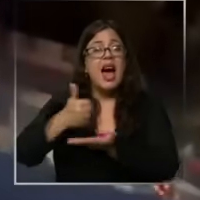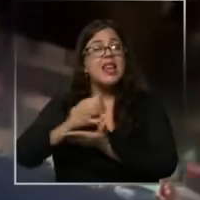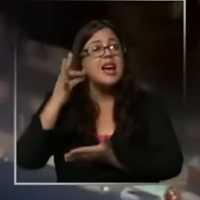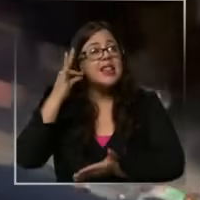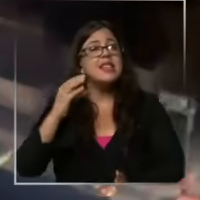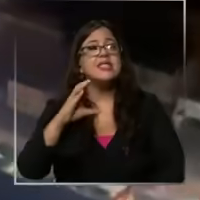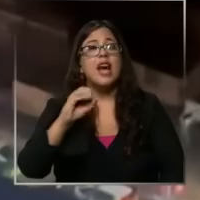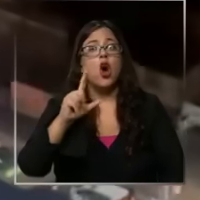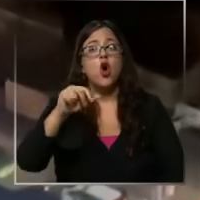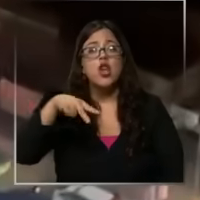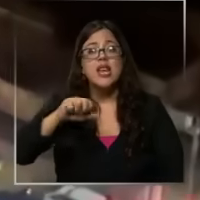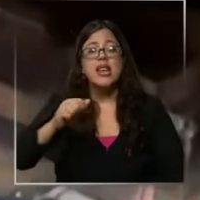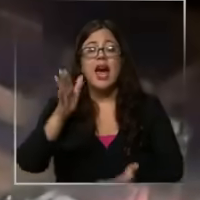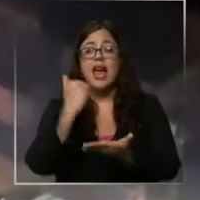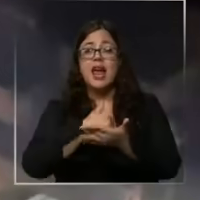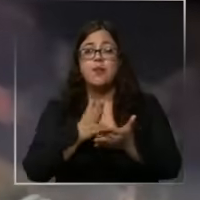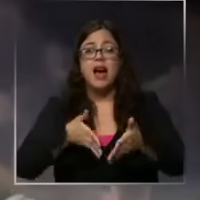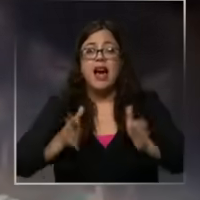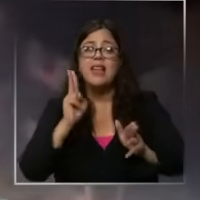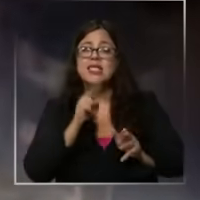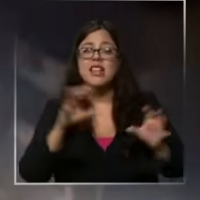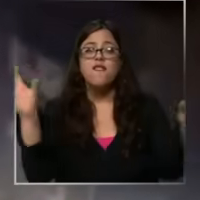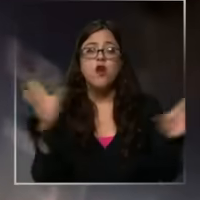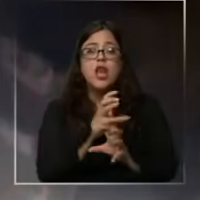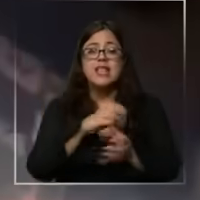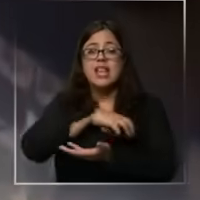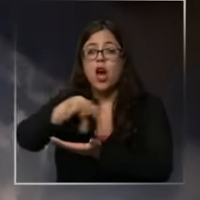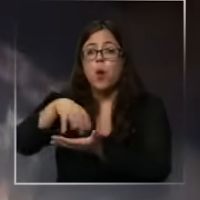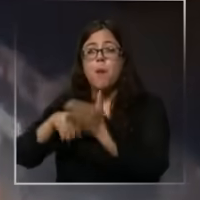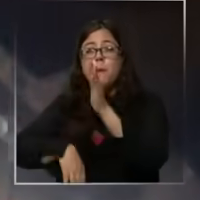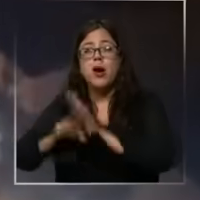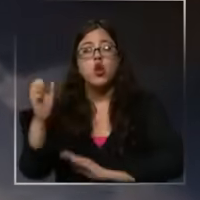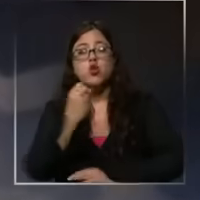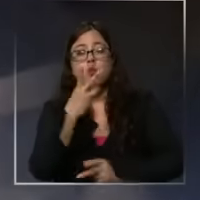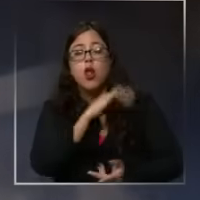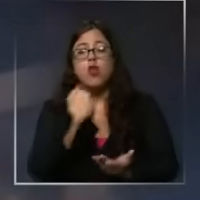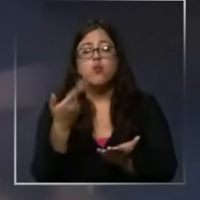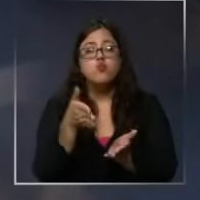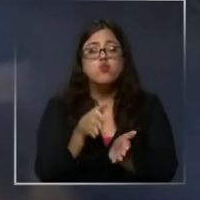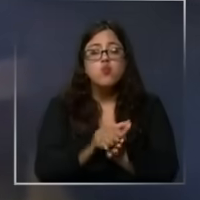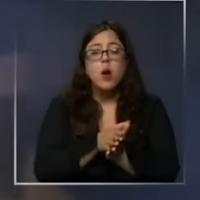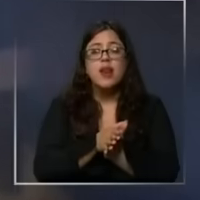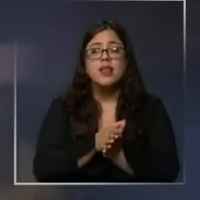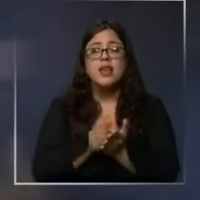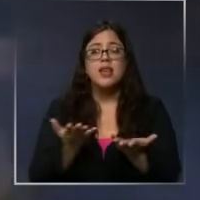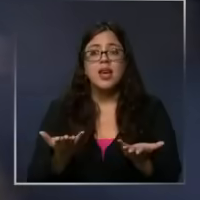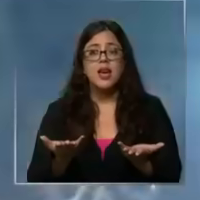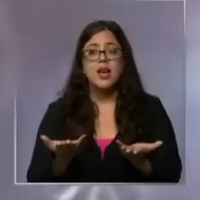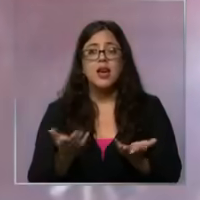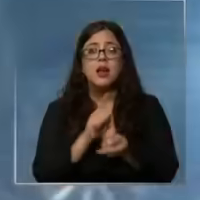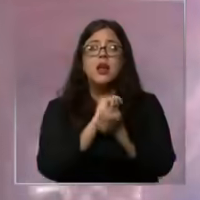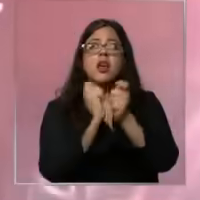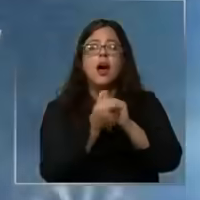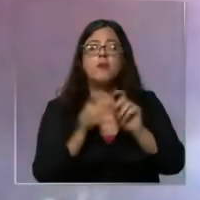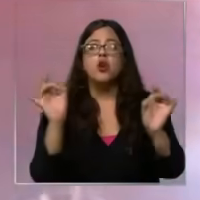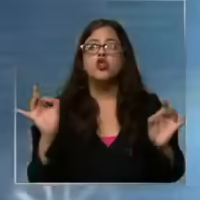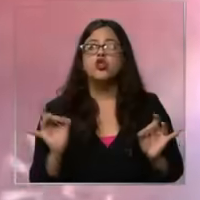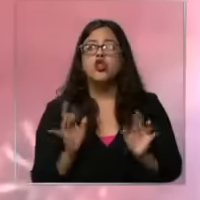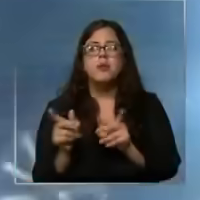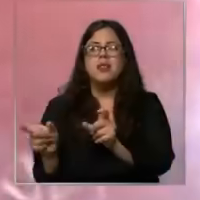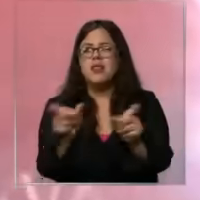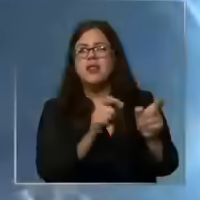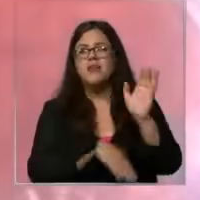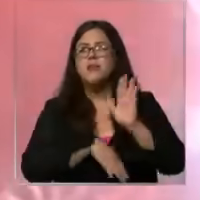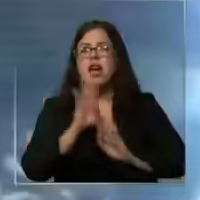plan Calle Sin Violencia, ejecutado por el gobierno en las comunas con mayor cantidad de homicidios, ha pedido operativamente cambios, solo mayor